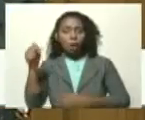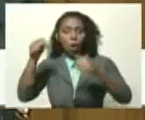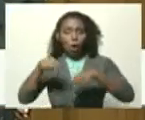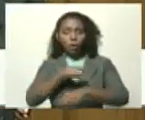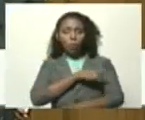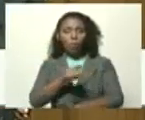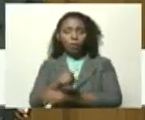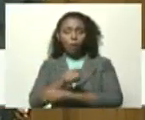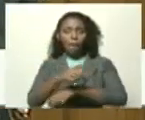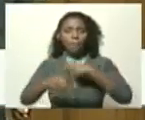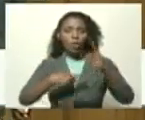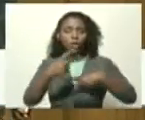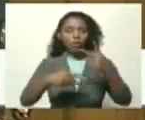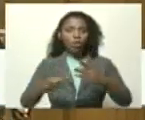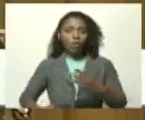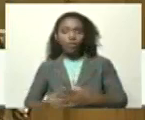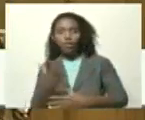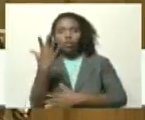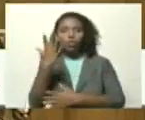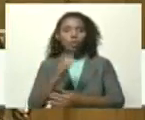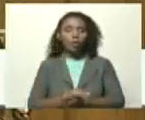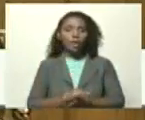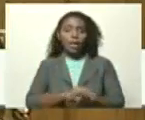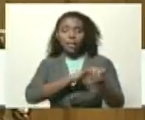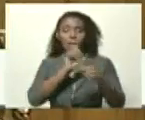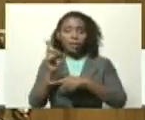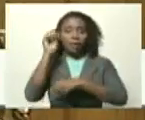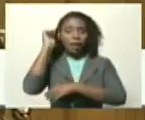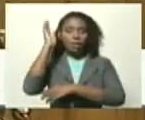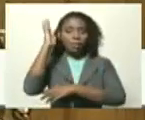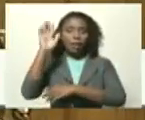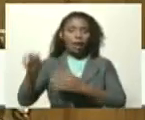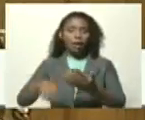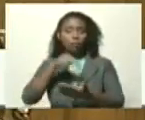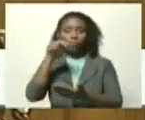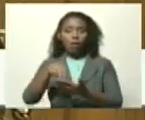cumplido el proceso de refundación de esta Asamblea Nacional